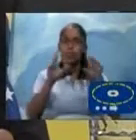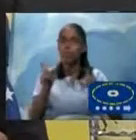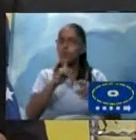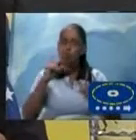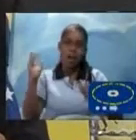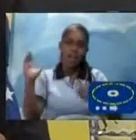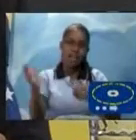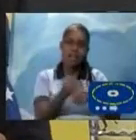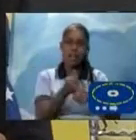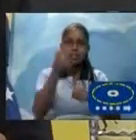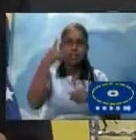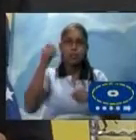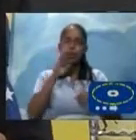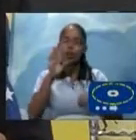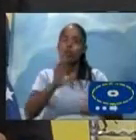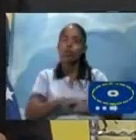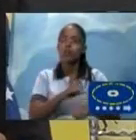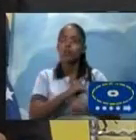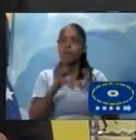para suplir